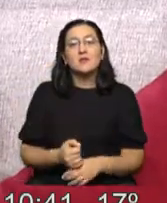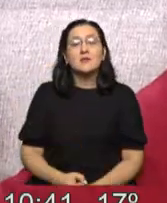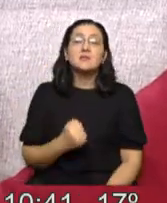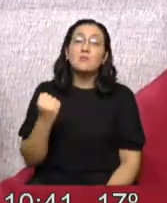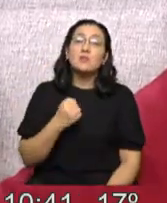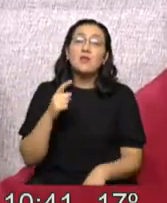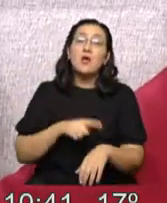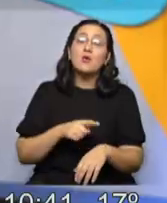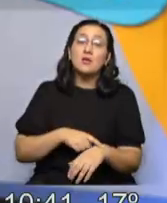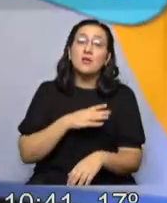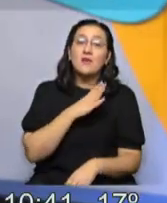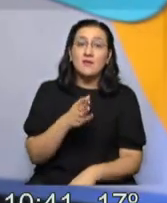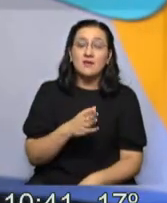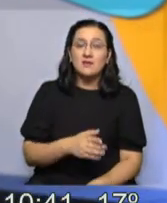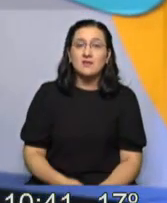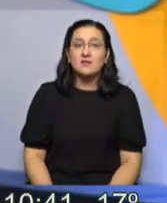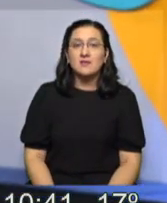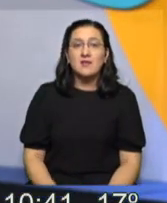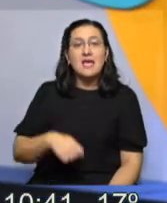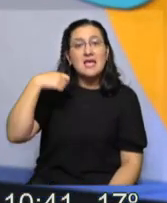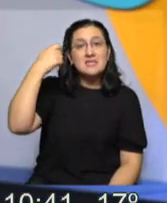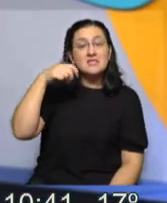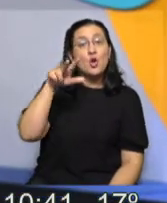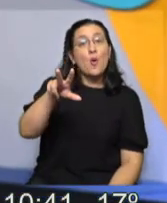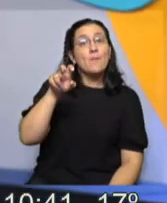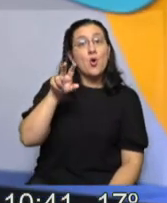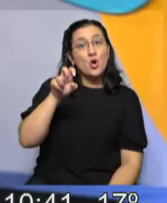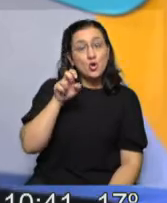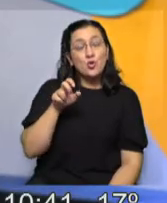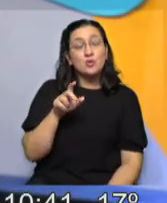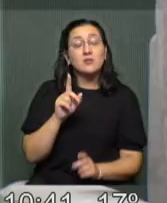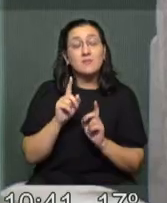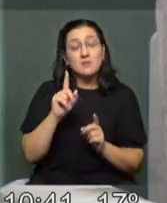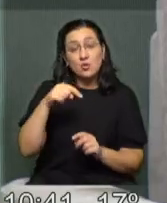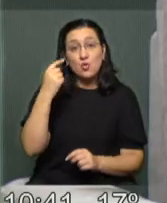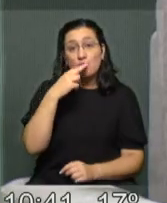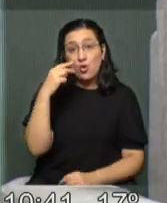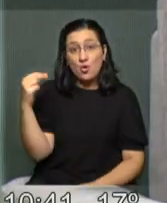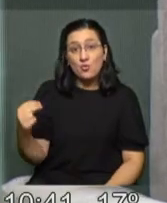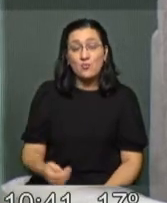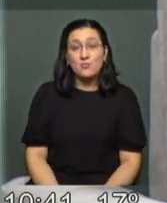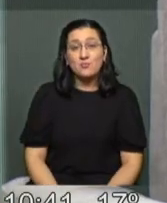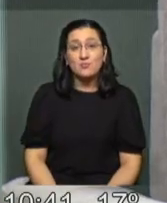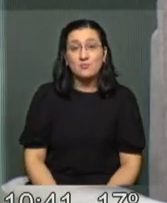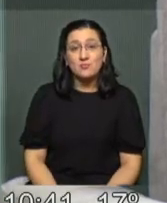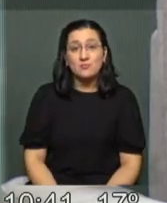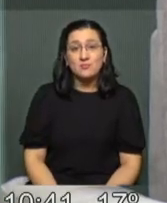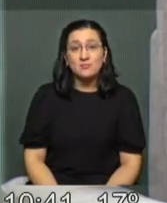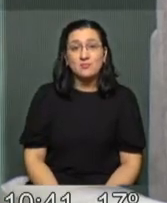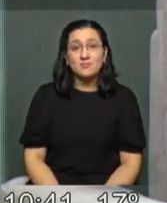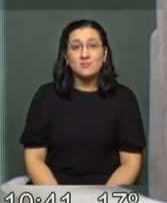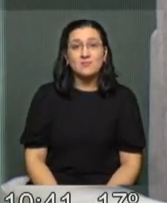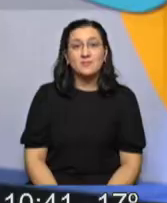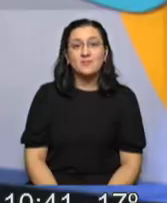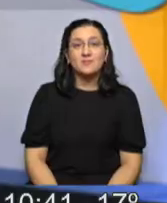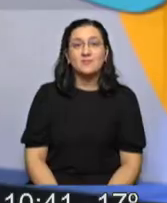Sí, los porque cines pornos tienen otro olor también. Me han dicho. Sí. Se abre un portal. Bueno, locura, ¿verdad? Tiene